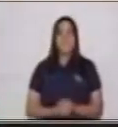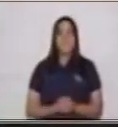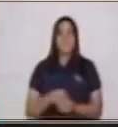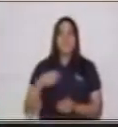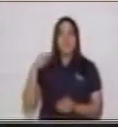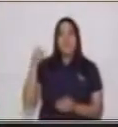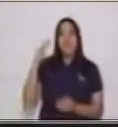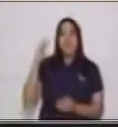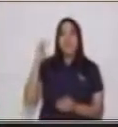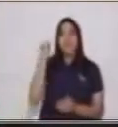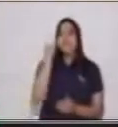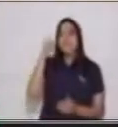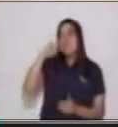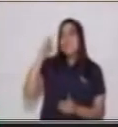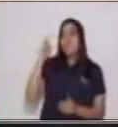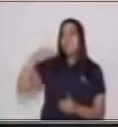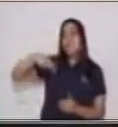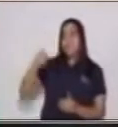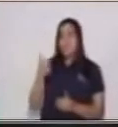aceituna.